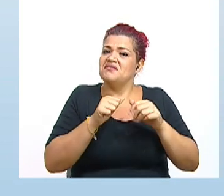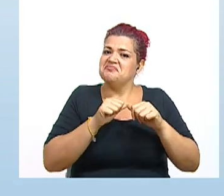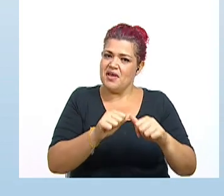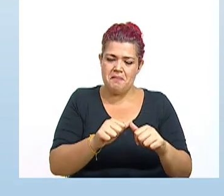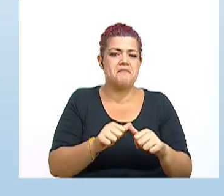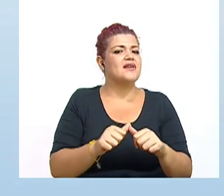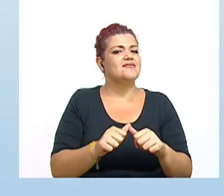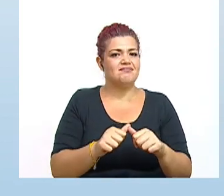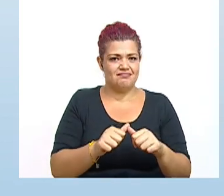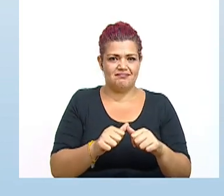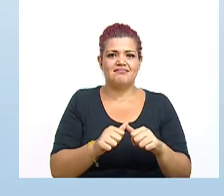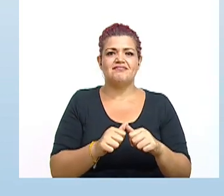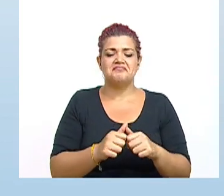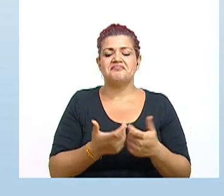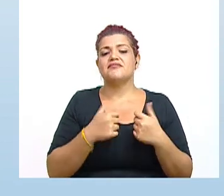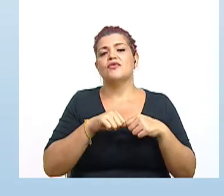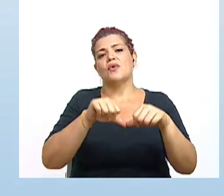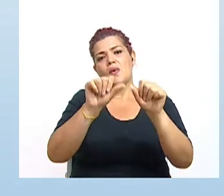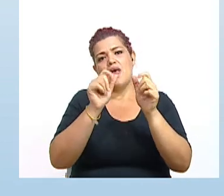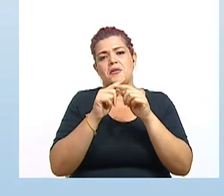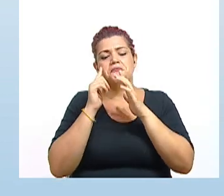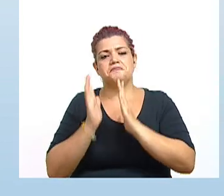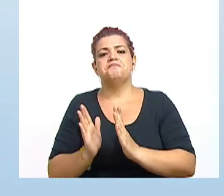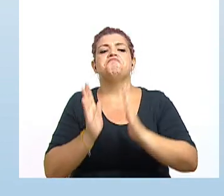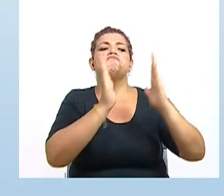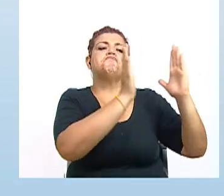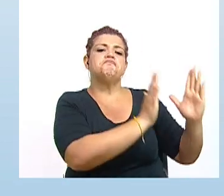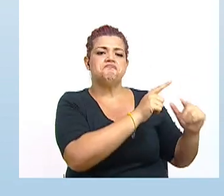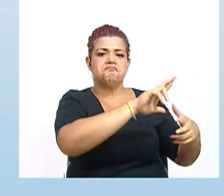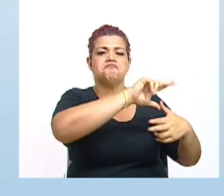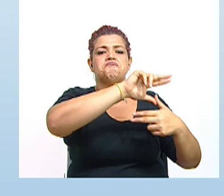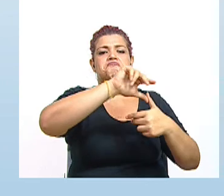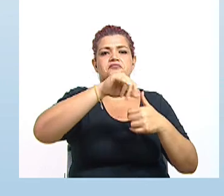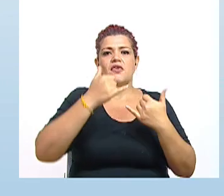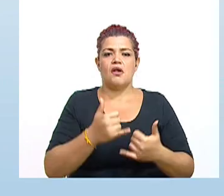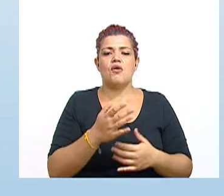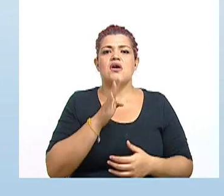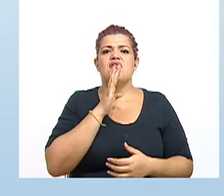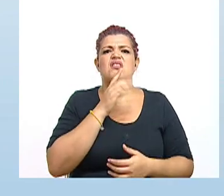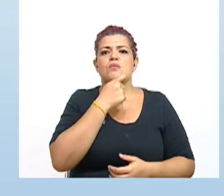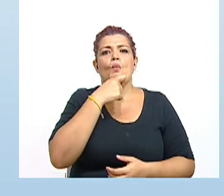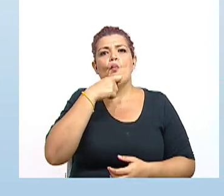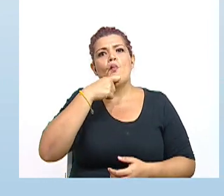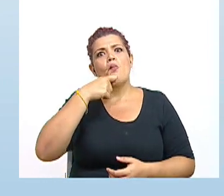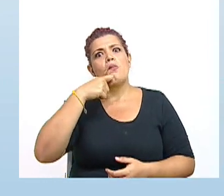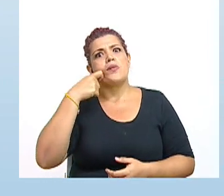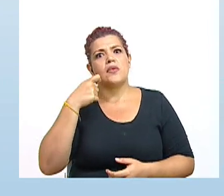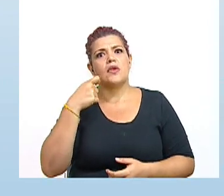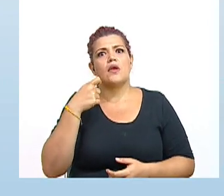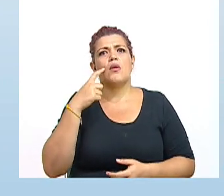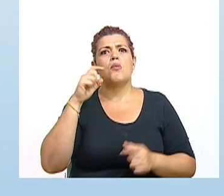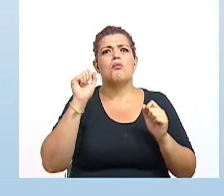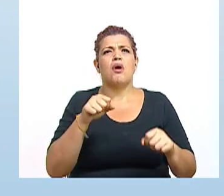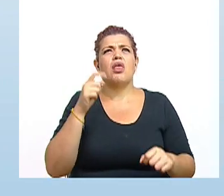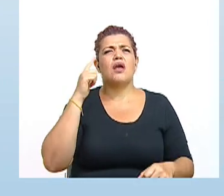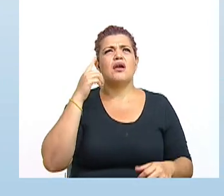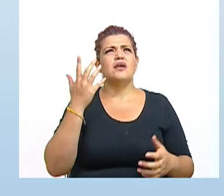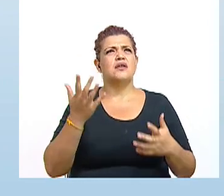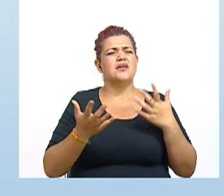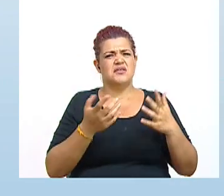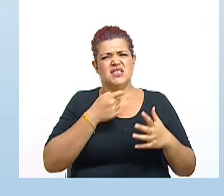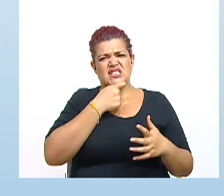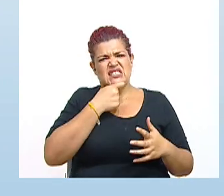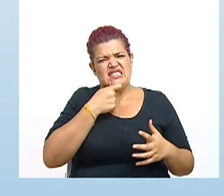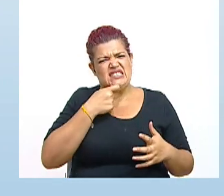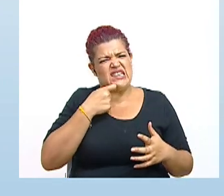casos. Continuando, dejemos a un lado entonces los huracanes y hablemos de sequías. Podríamos pensar que un evento como una